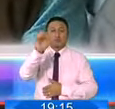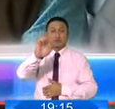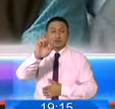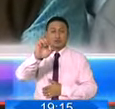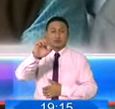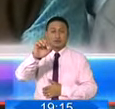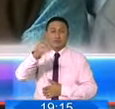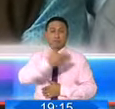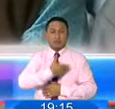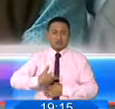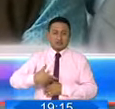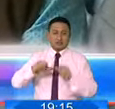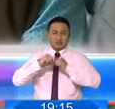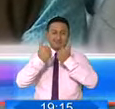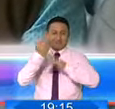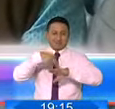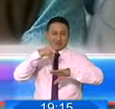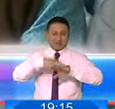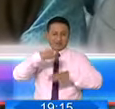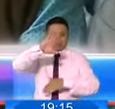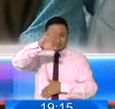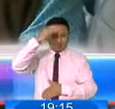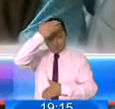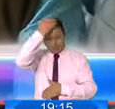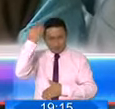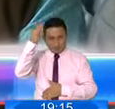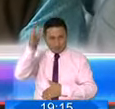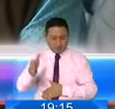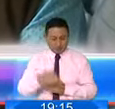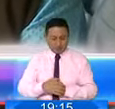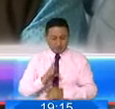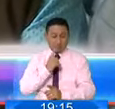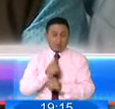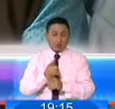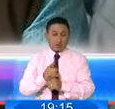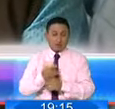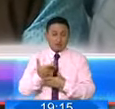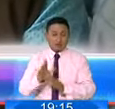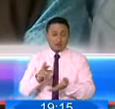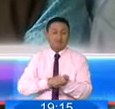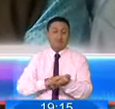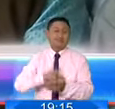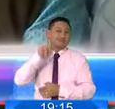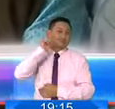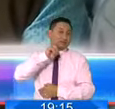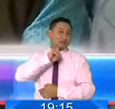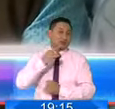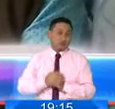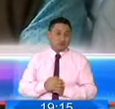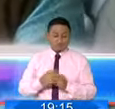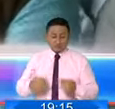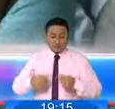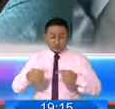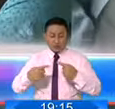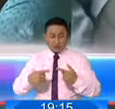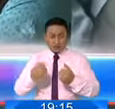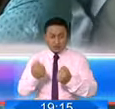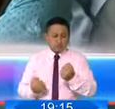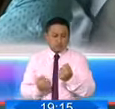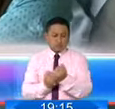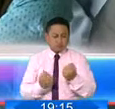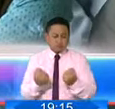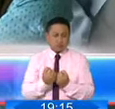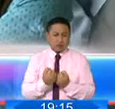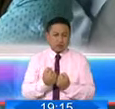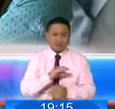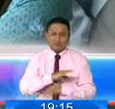presidente de la Asamblea Nacional. Es por ello que el pueblo afroecuatoriano está cada día fortaleciendo